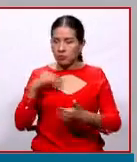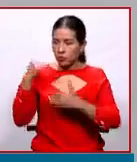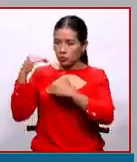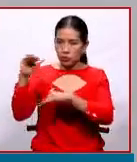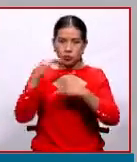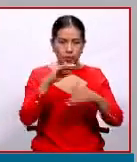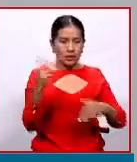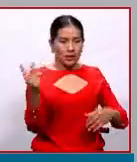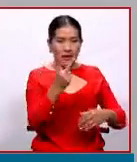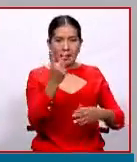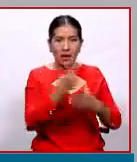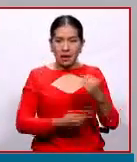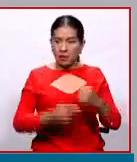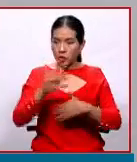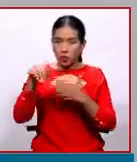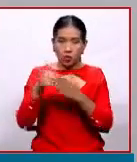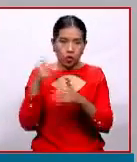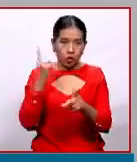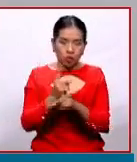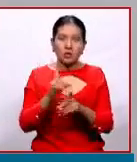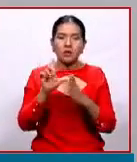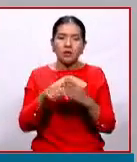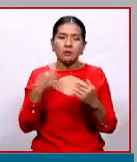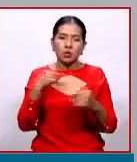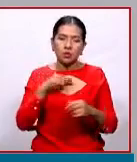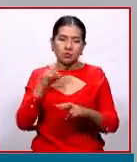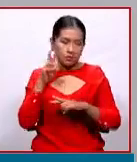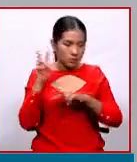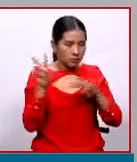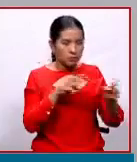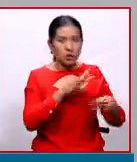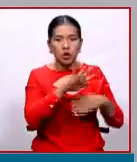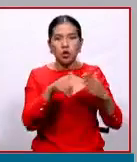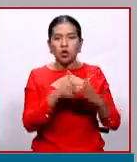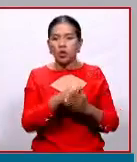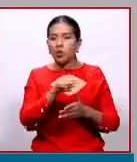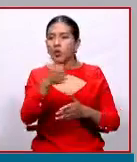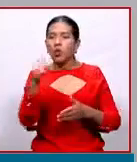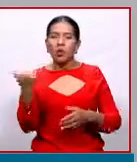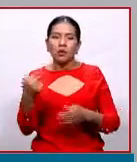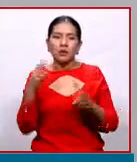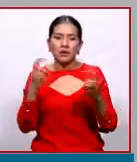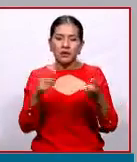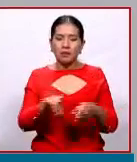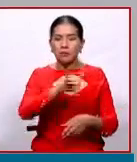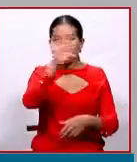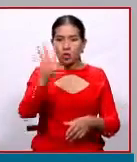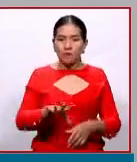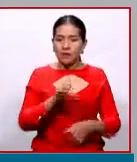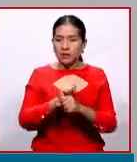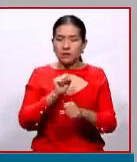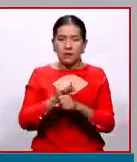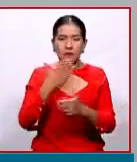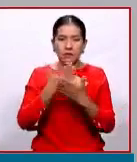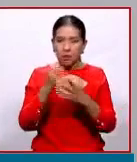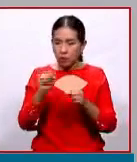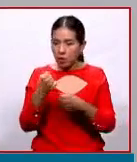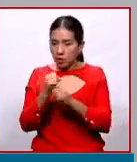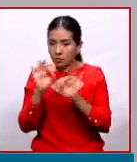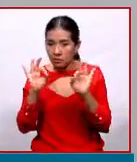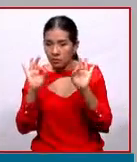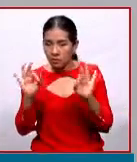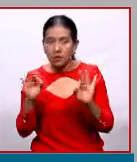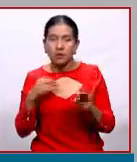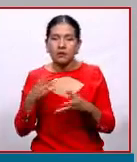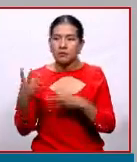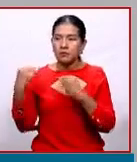y después tenemos que darnos la vuelta y poder asegurar que todos los operadores que tenemos en el país puedan aportar esa producción